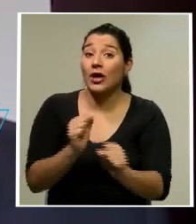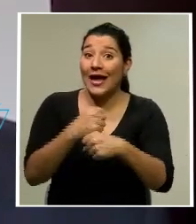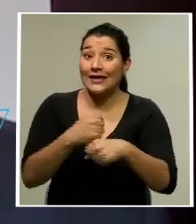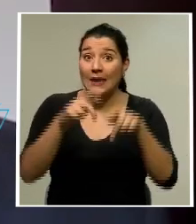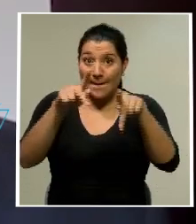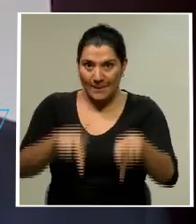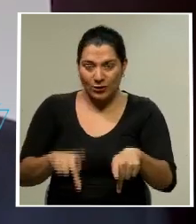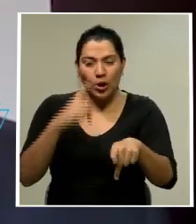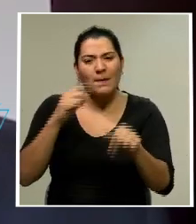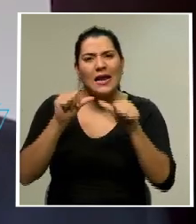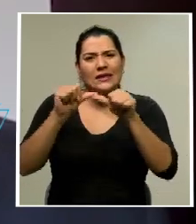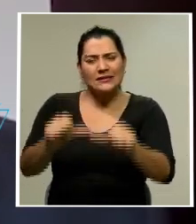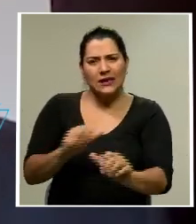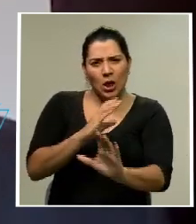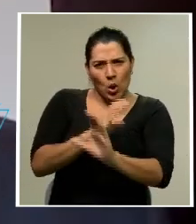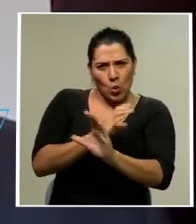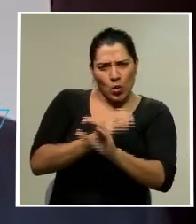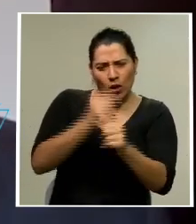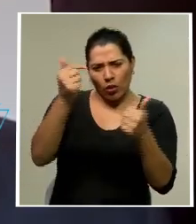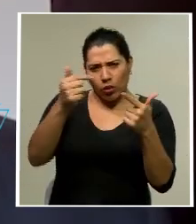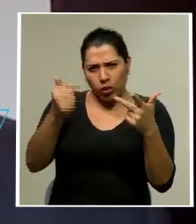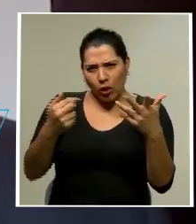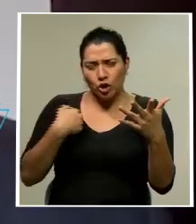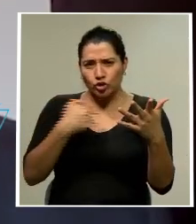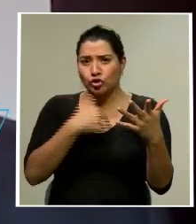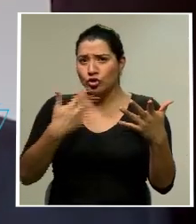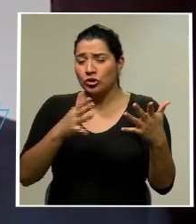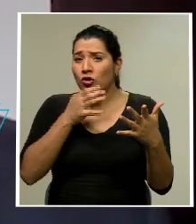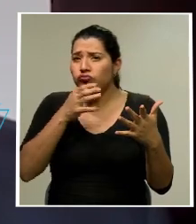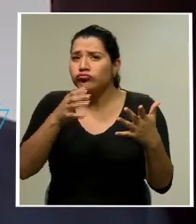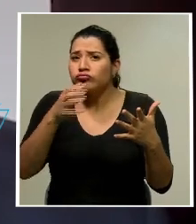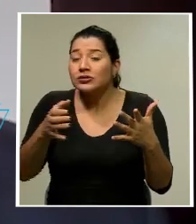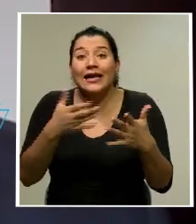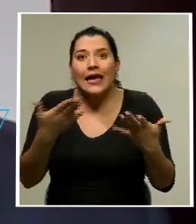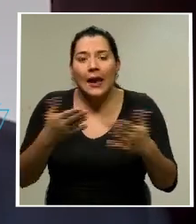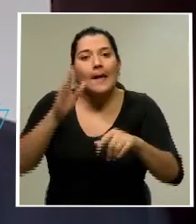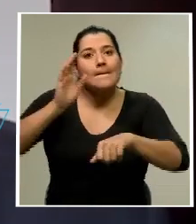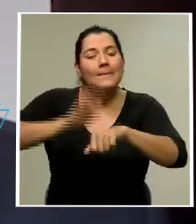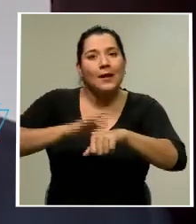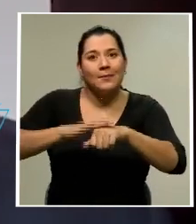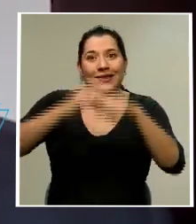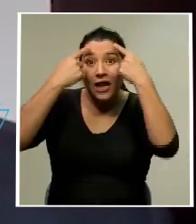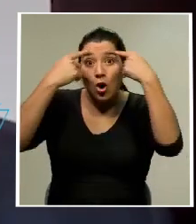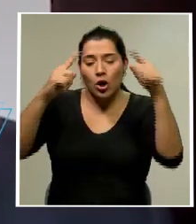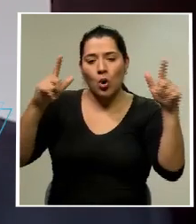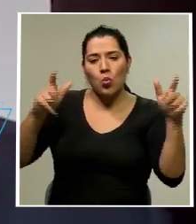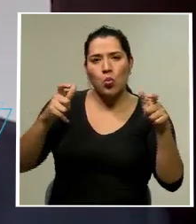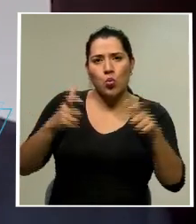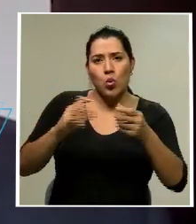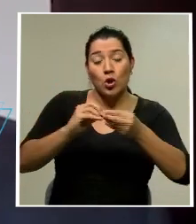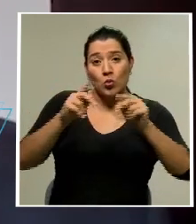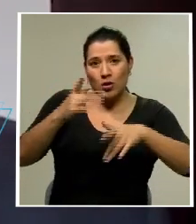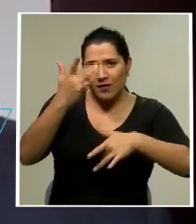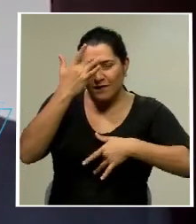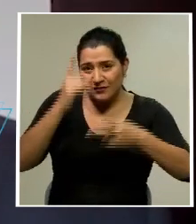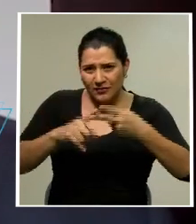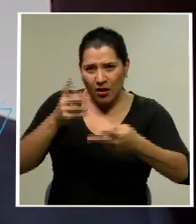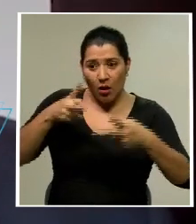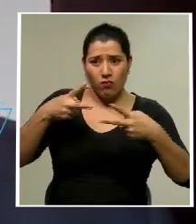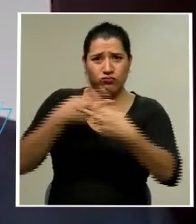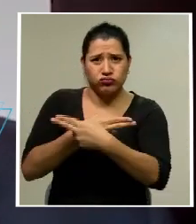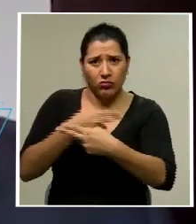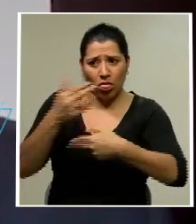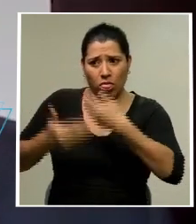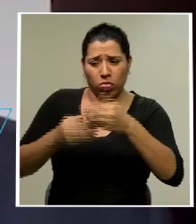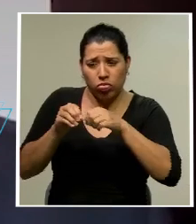las medidas de prevención que hemos venido recomendando, nos acerca al objetivo de bajar contagios, de disminuir cadenas de transmisión y